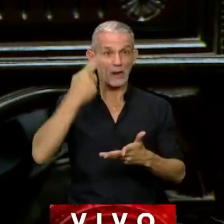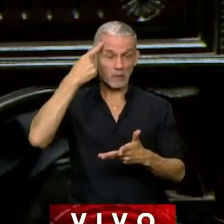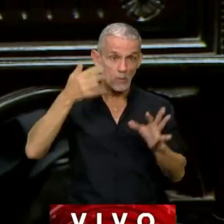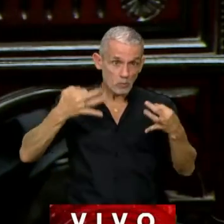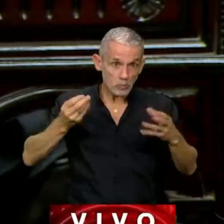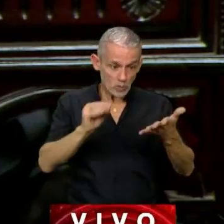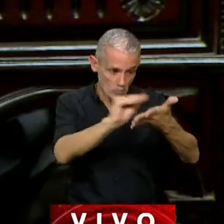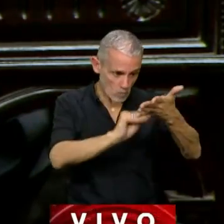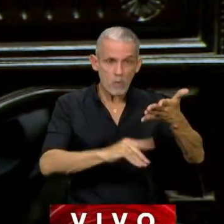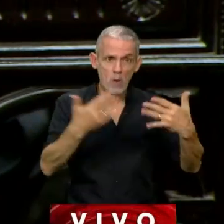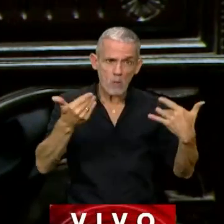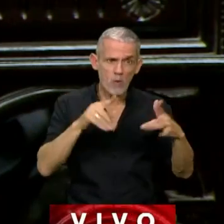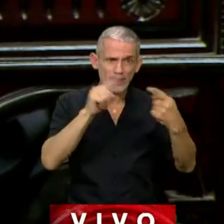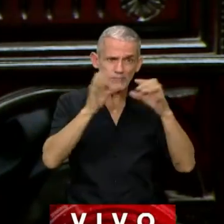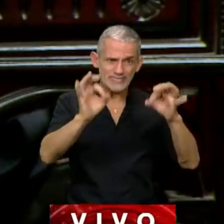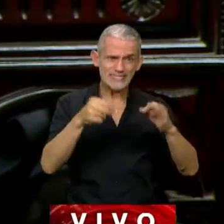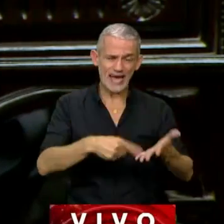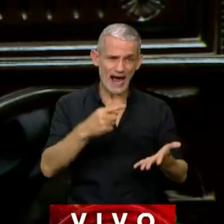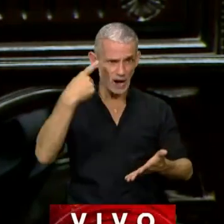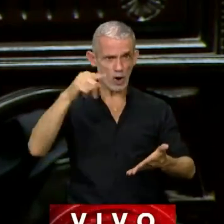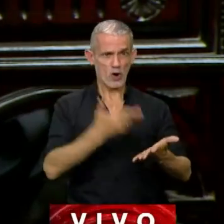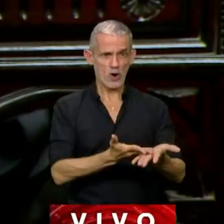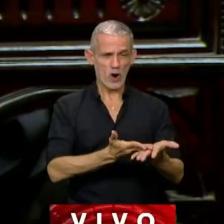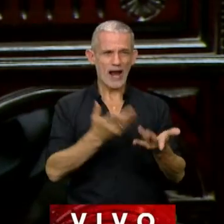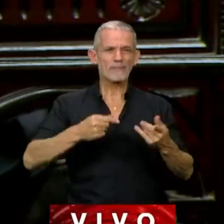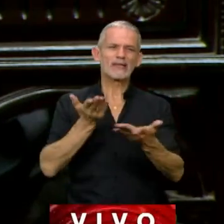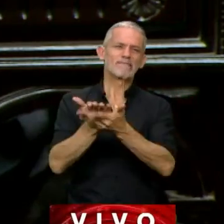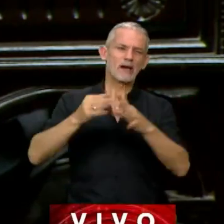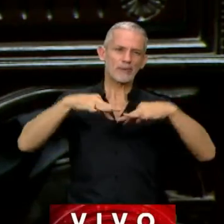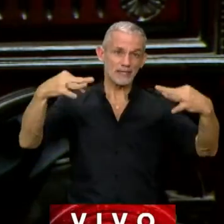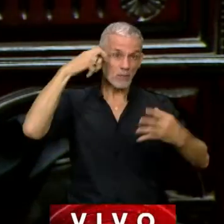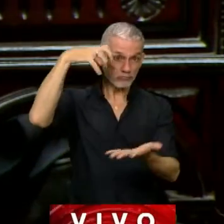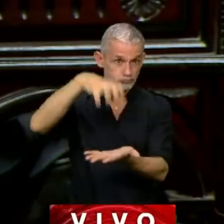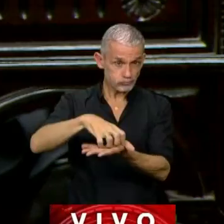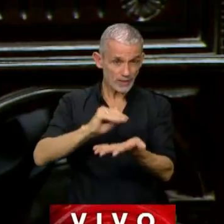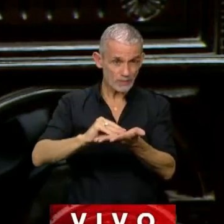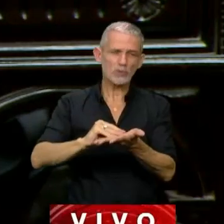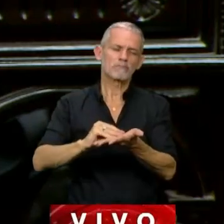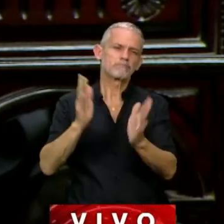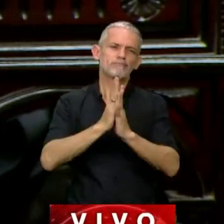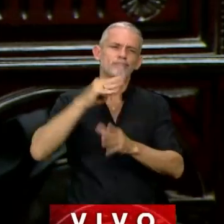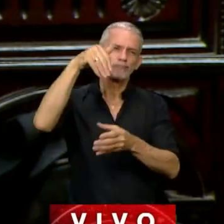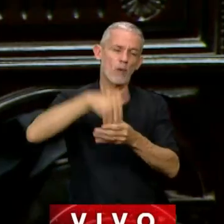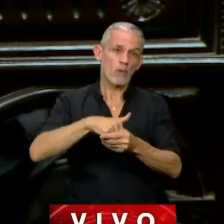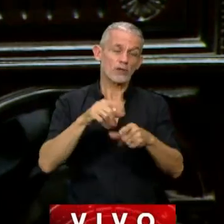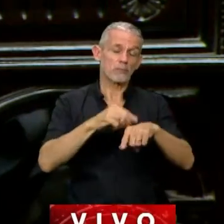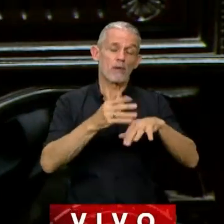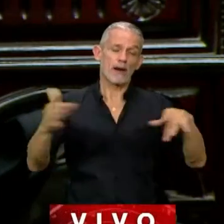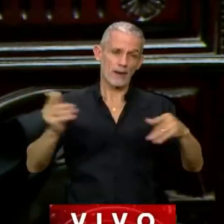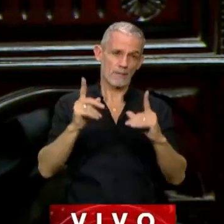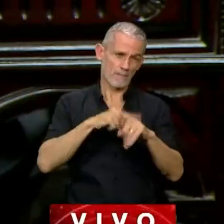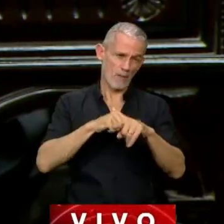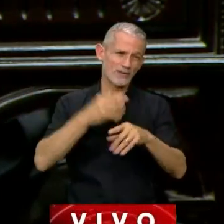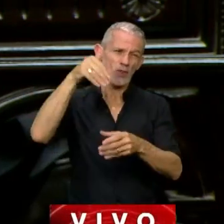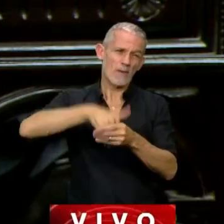realista y de cumplimiento posible. Instamos al honorable cuerpo a acompañarnos cuando llegue el momento con su